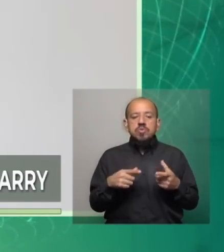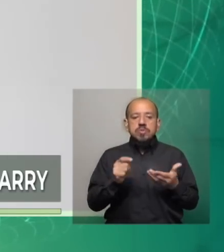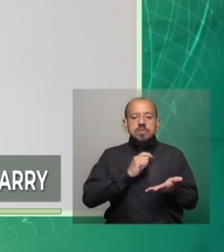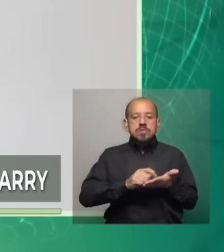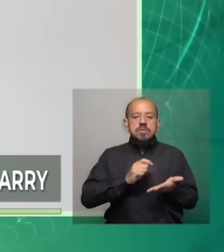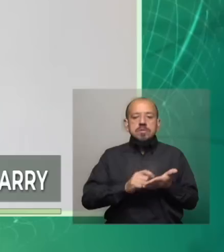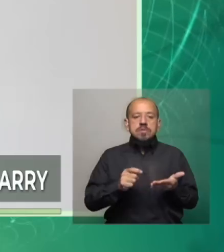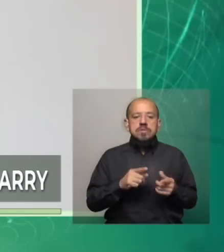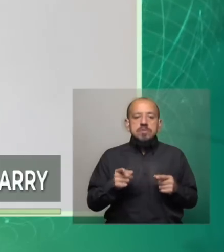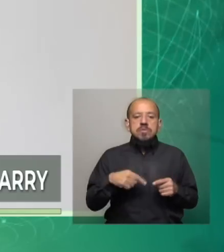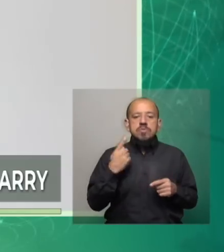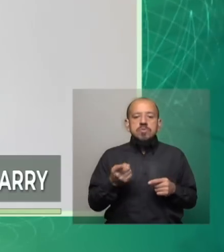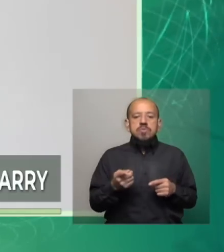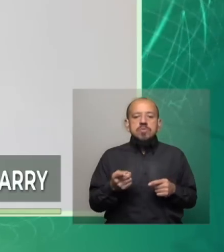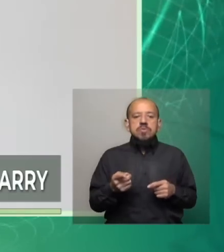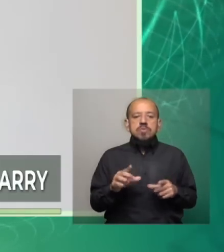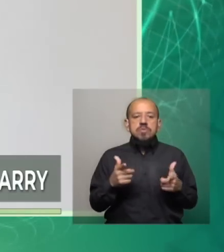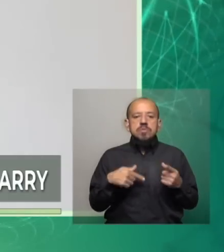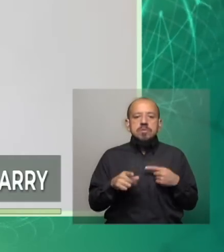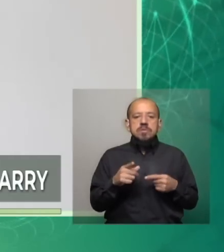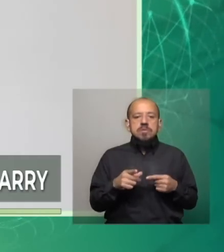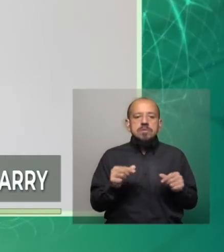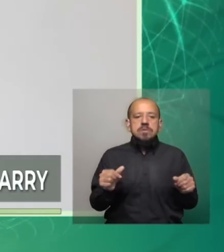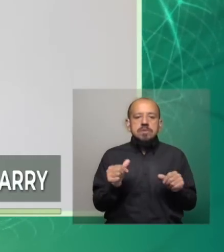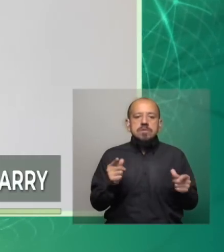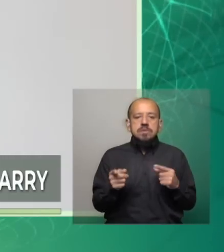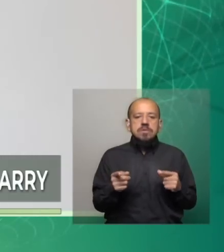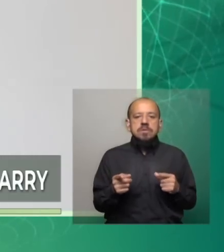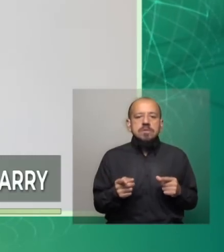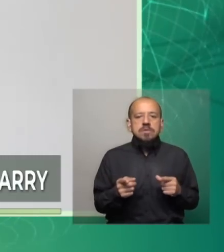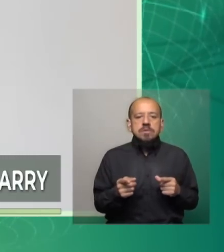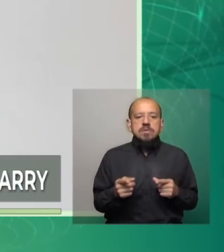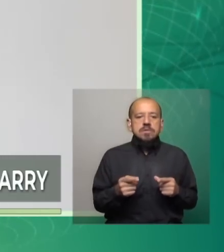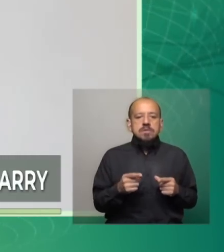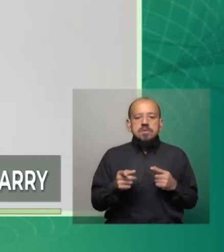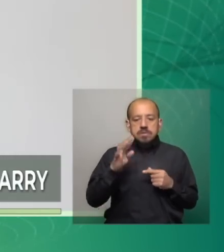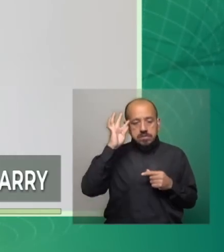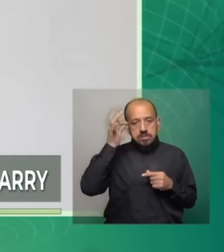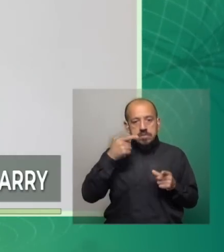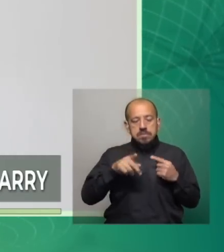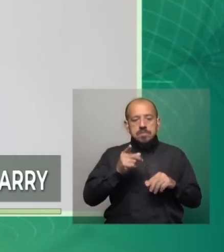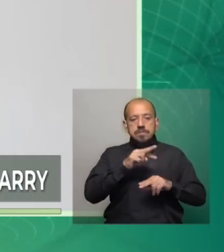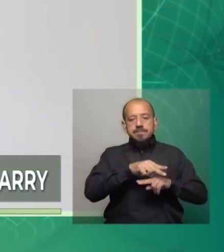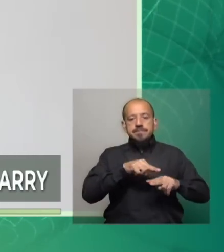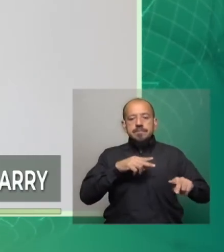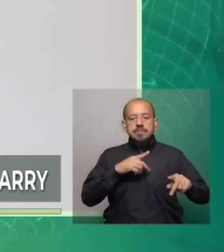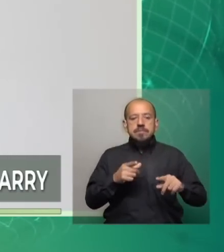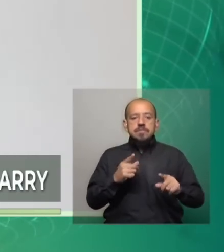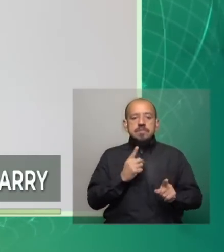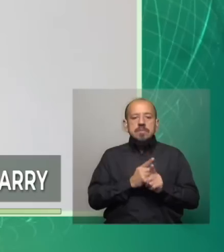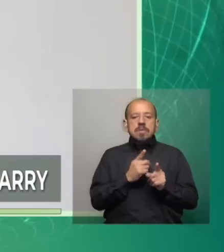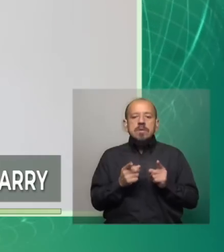con otros que quizás no han tenido un espacio para ser publicados creemos que oro es eso oro es un lugar de